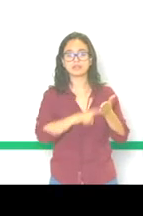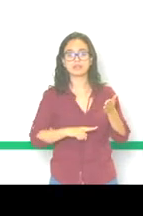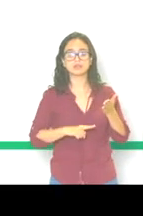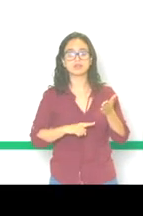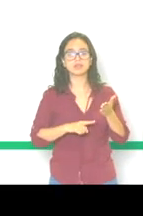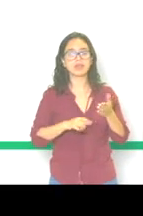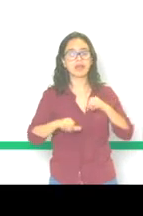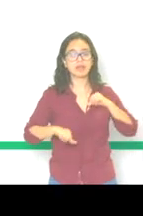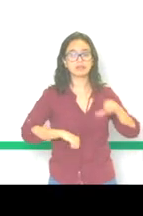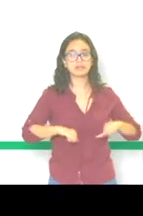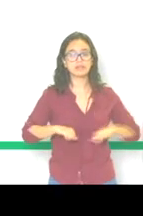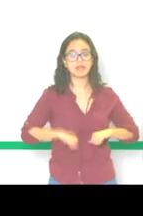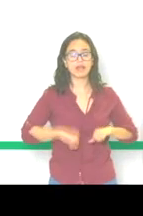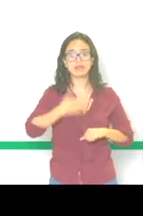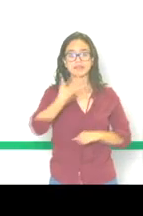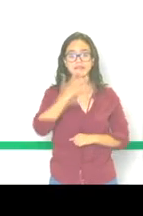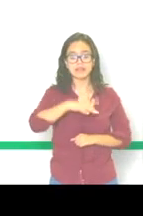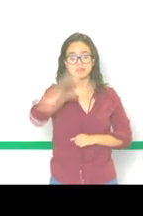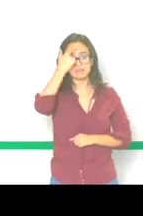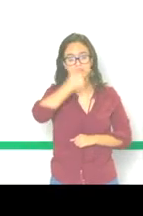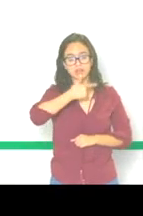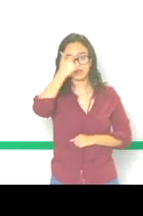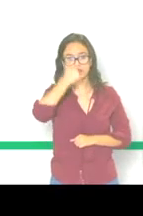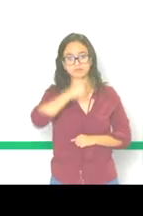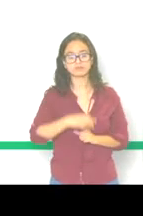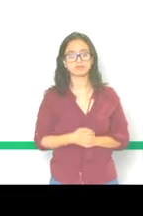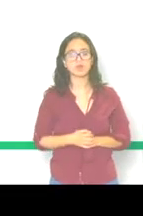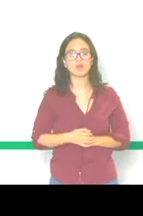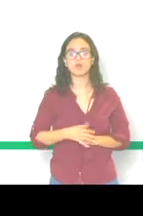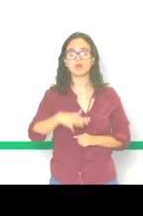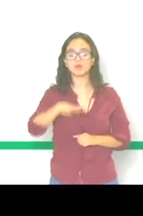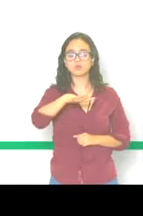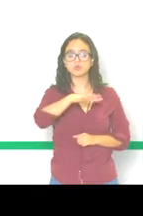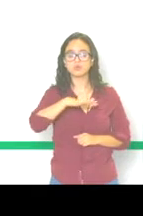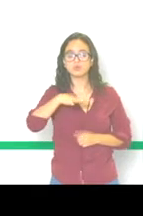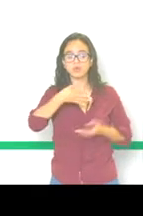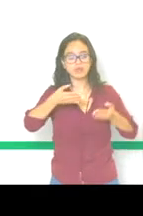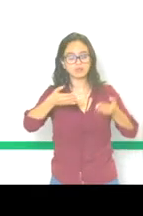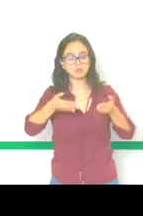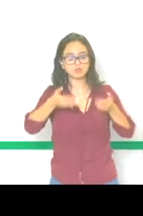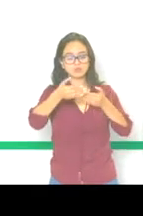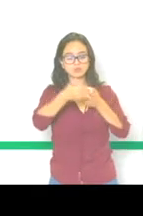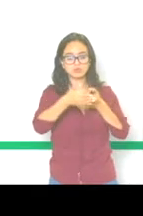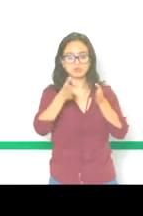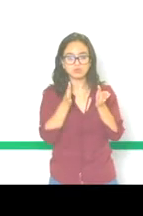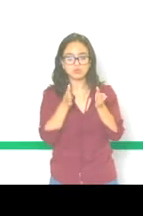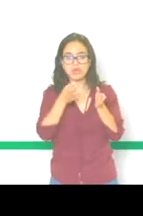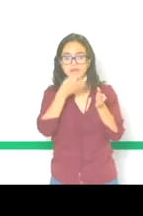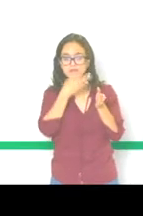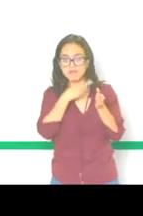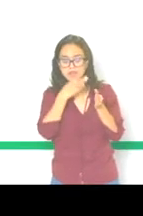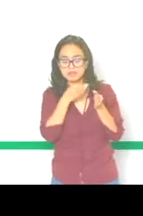horas. Áreas cerradas están suspendidas.